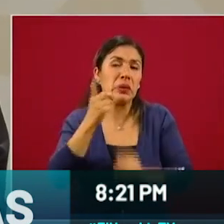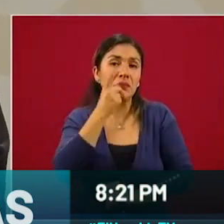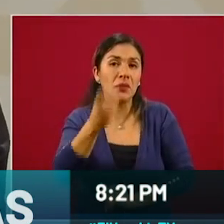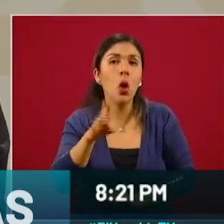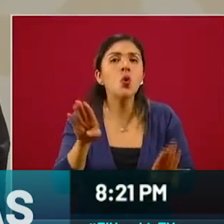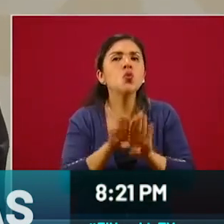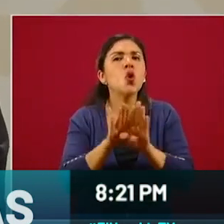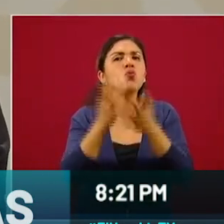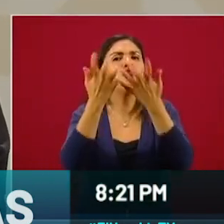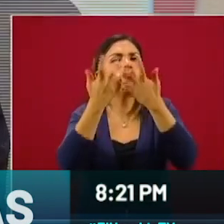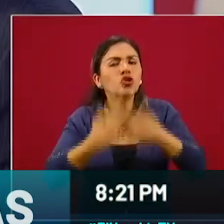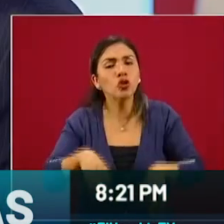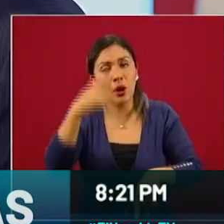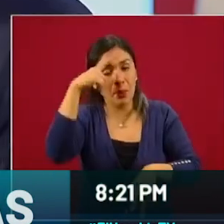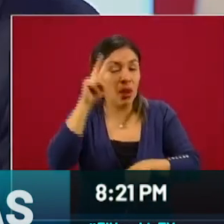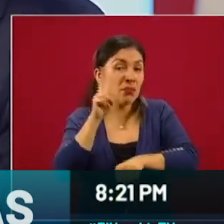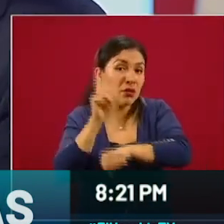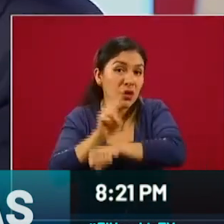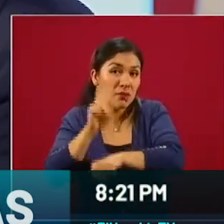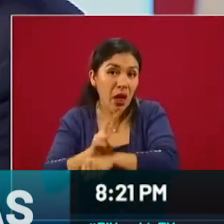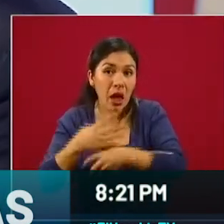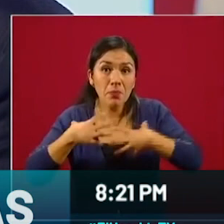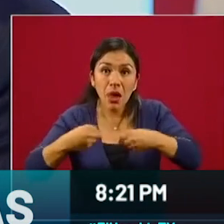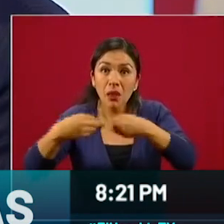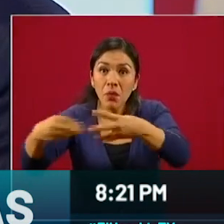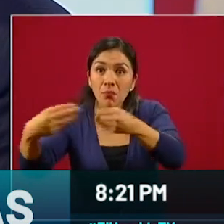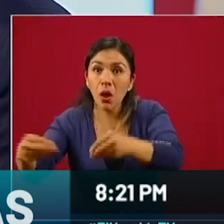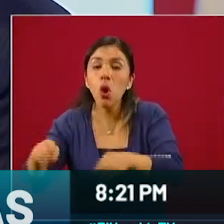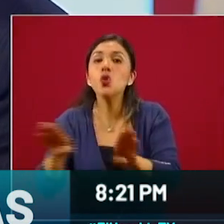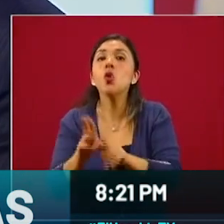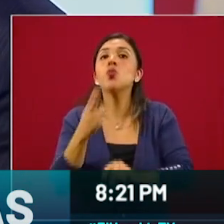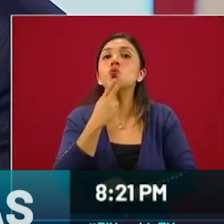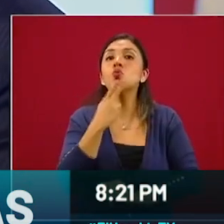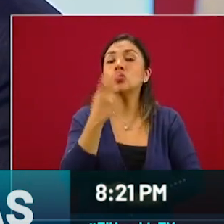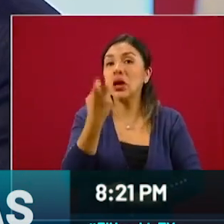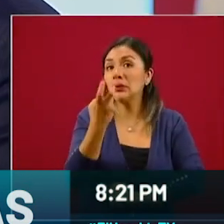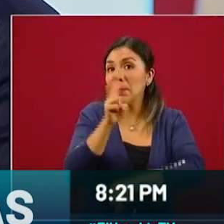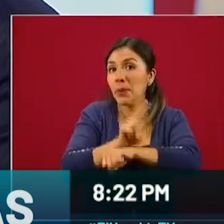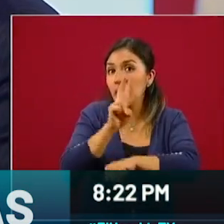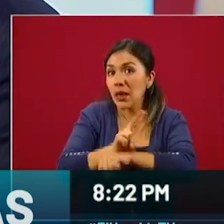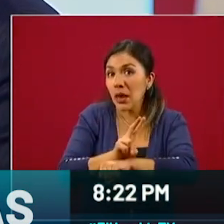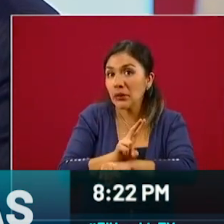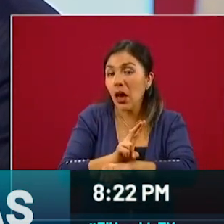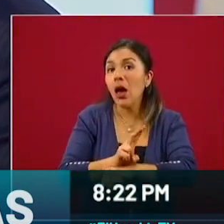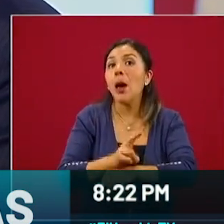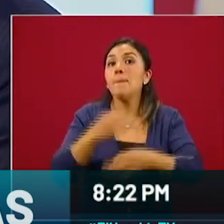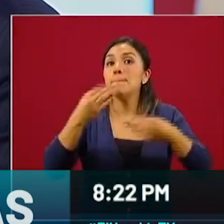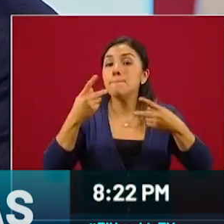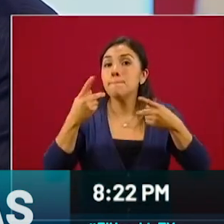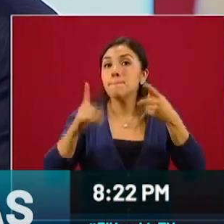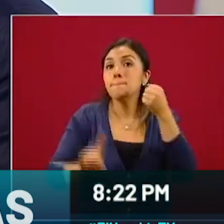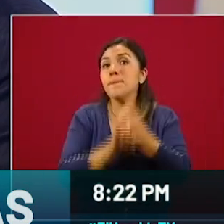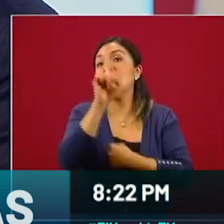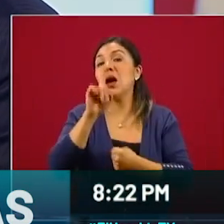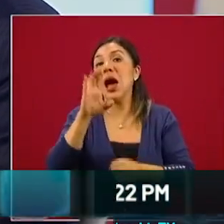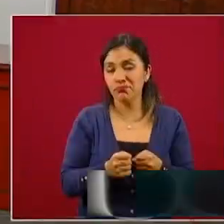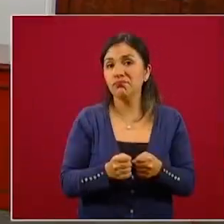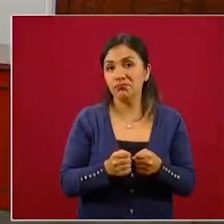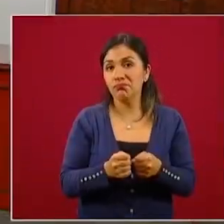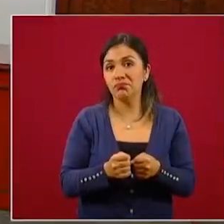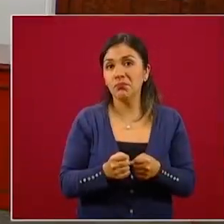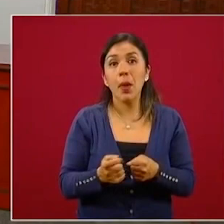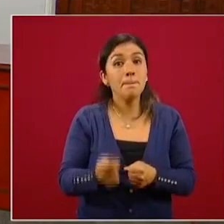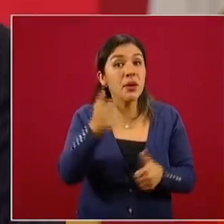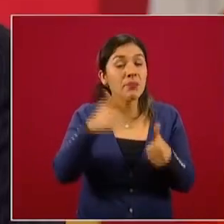cómo funciona la vigilancia epidemiológica, cuál es el uso de la vigilancia de casos, la reconocimiento de casos.